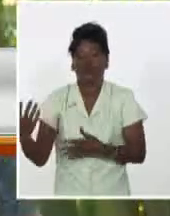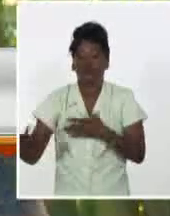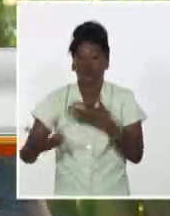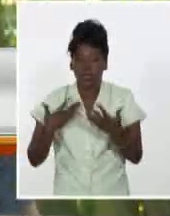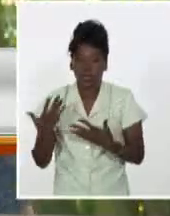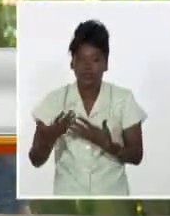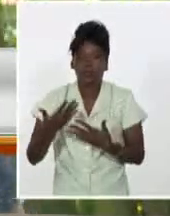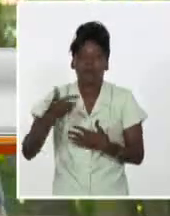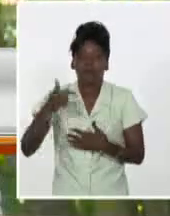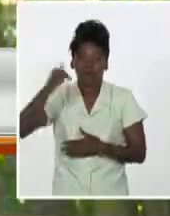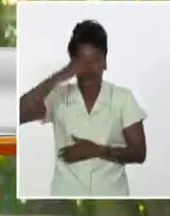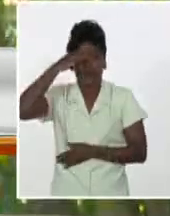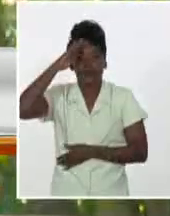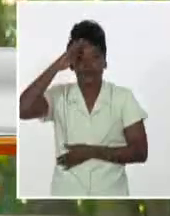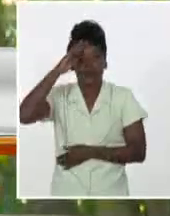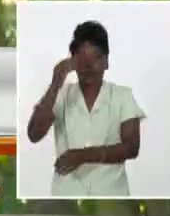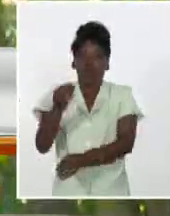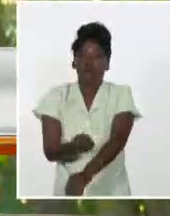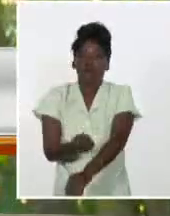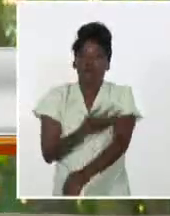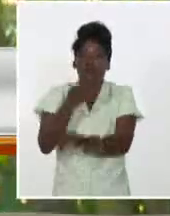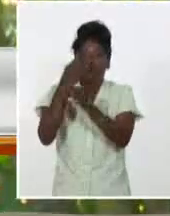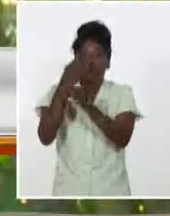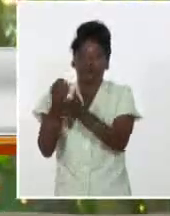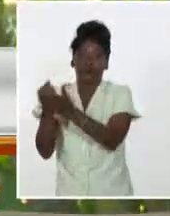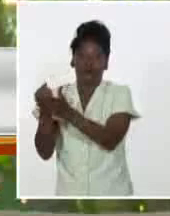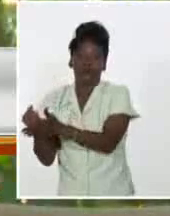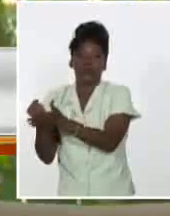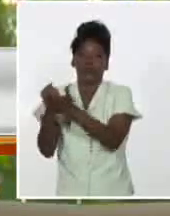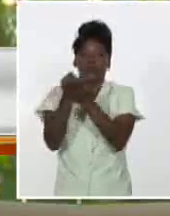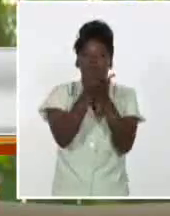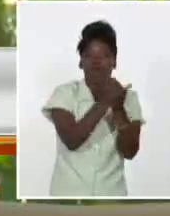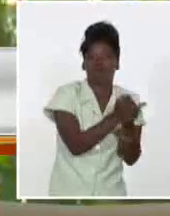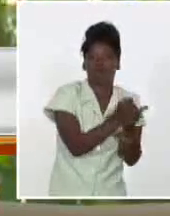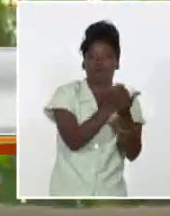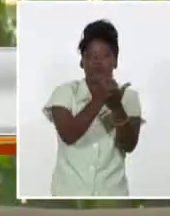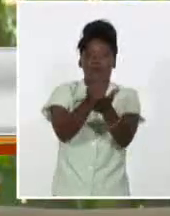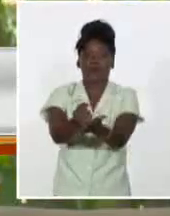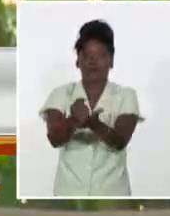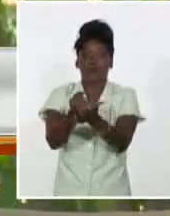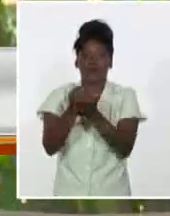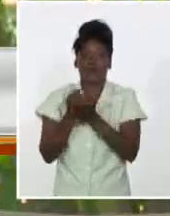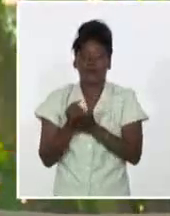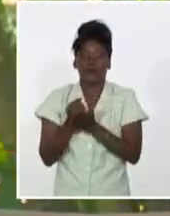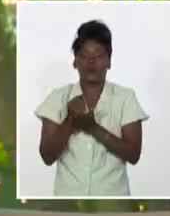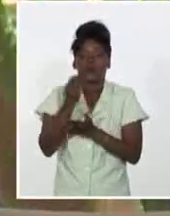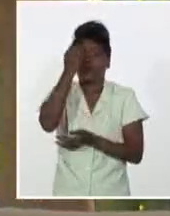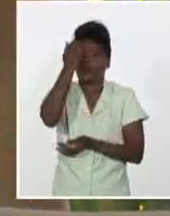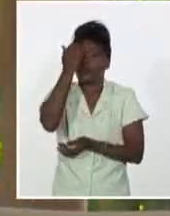país y de toda la ayuda que ustedes nos han dado, más la ayuda